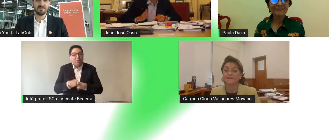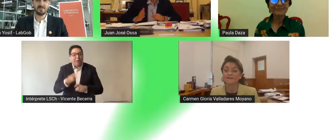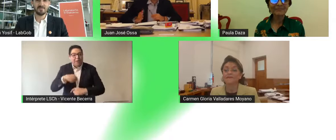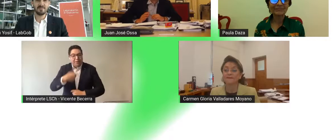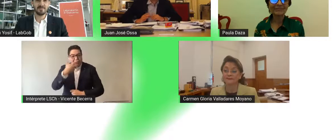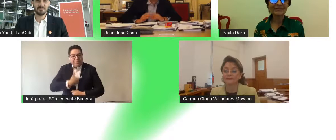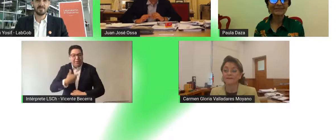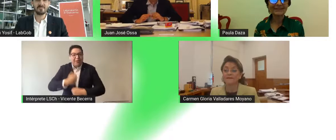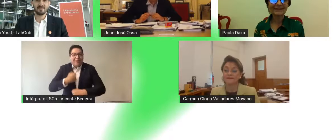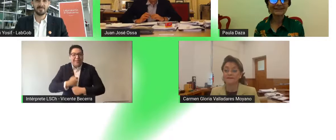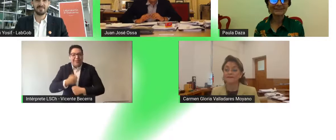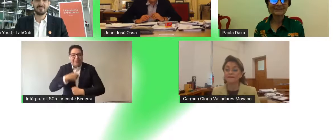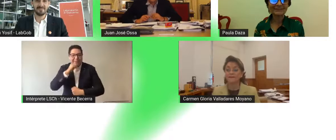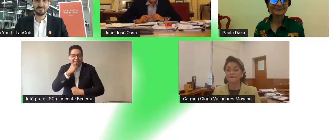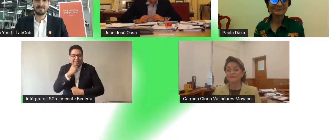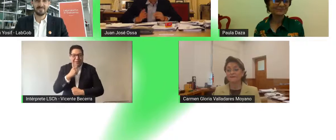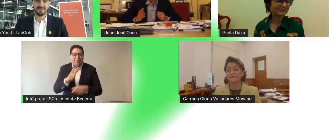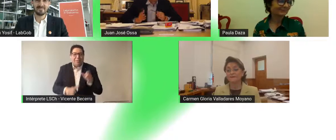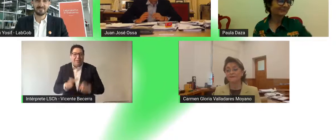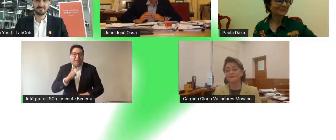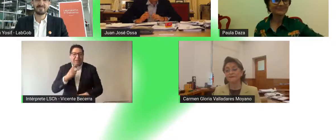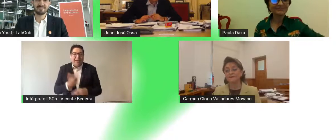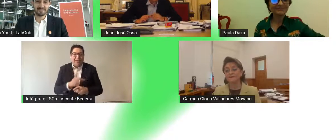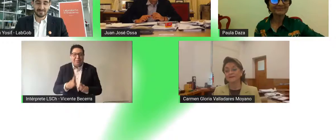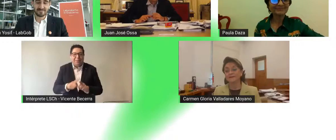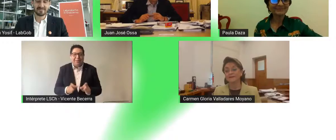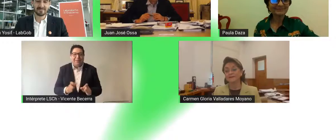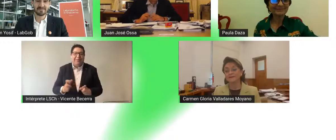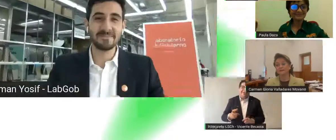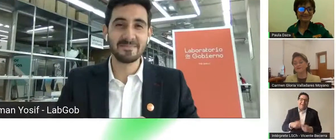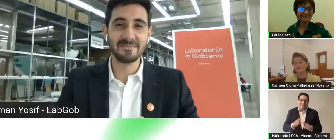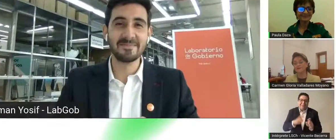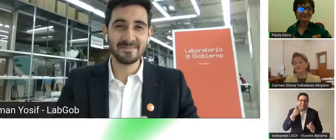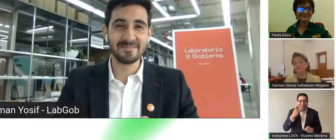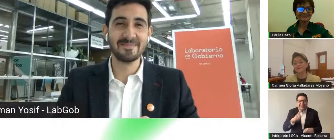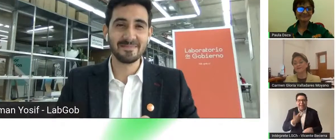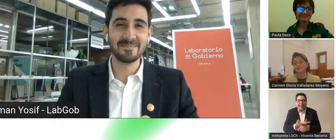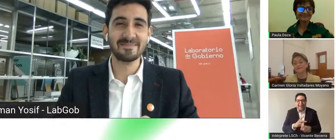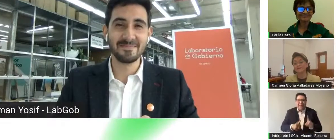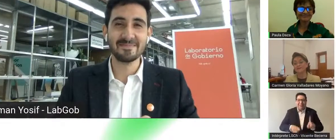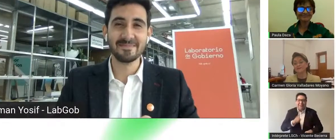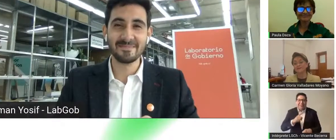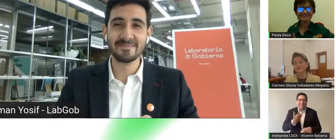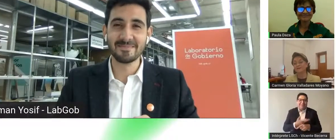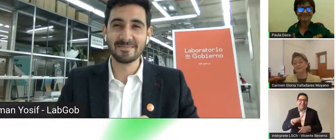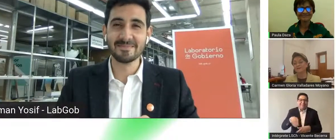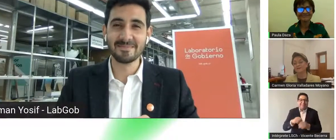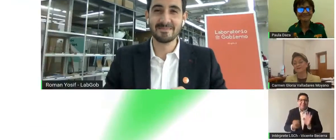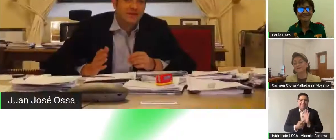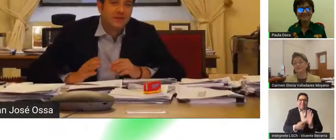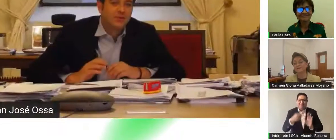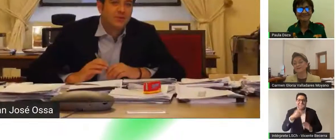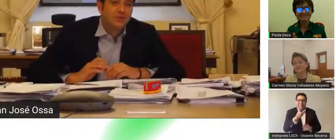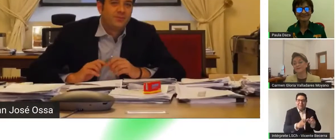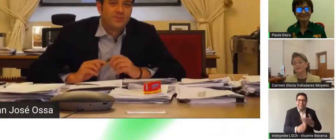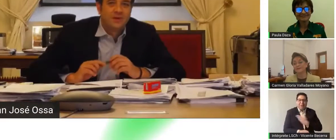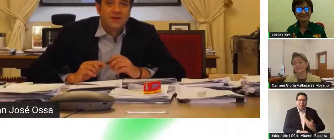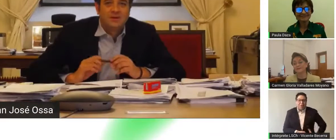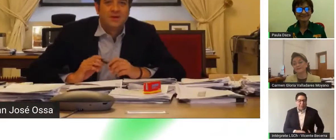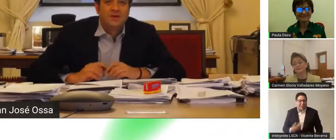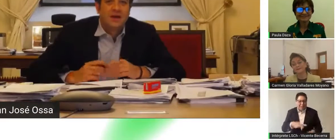que no siempre es tan amable, como es la cara, ¿no es cierto?, de laboratorio de gobierno. Quisiera partir